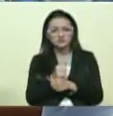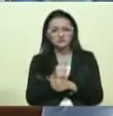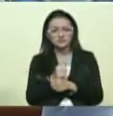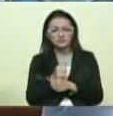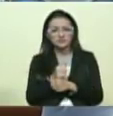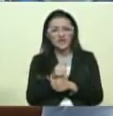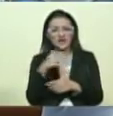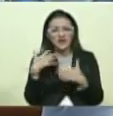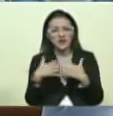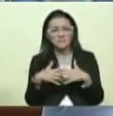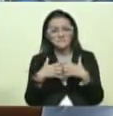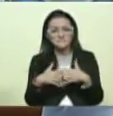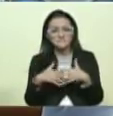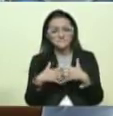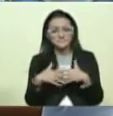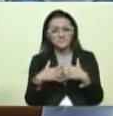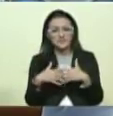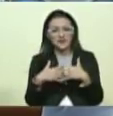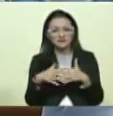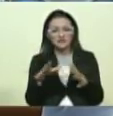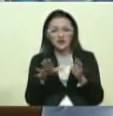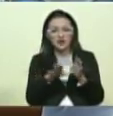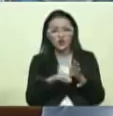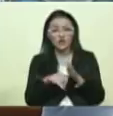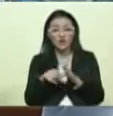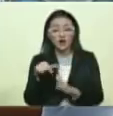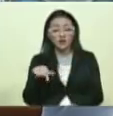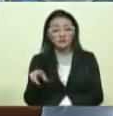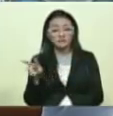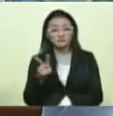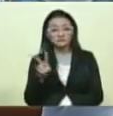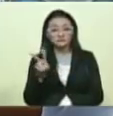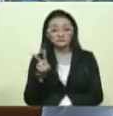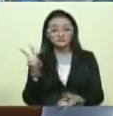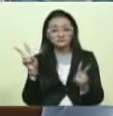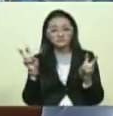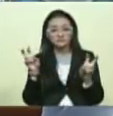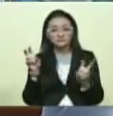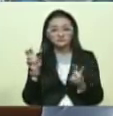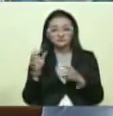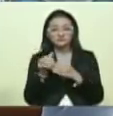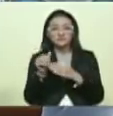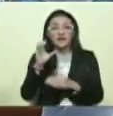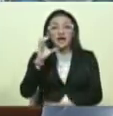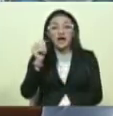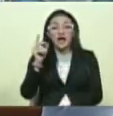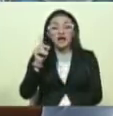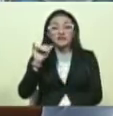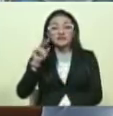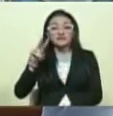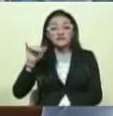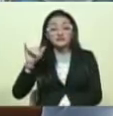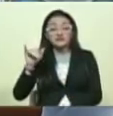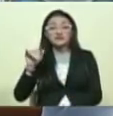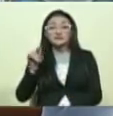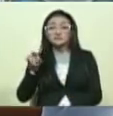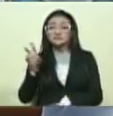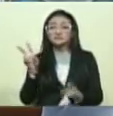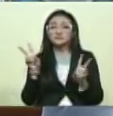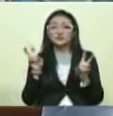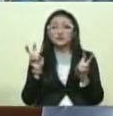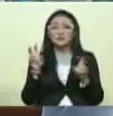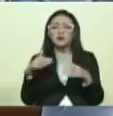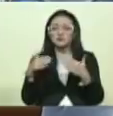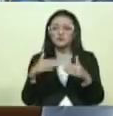las empresas también que robaron al país con el tema de Cadivis en Coex. Ese es un tema que estamos